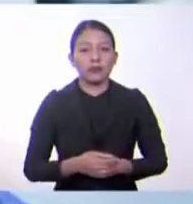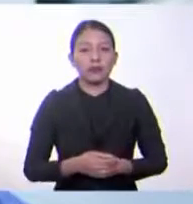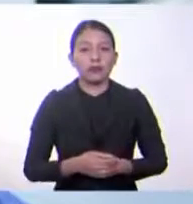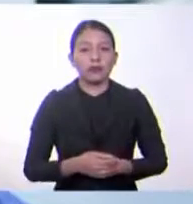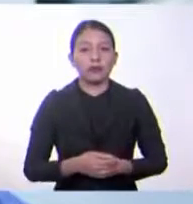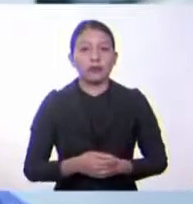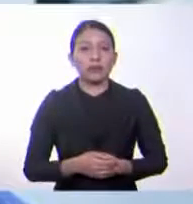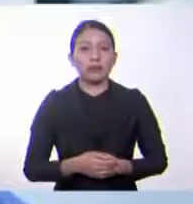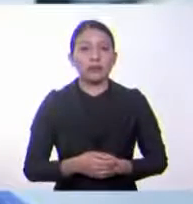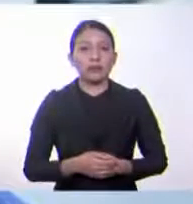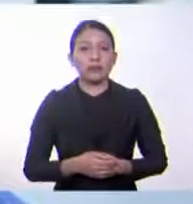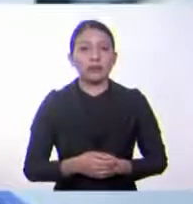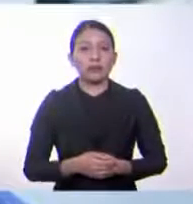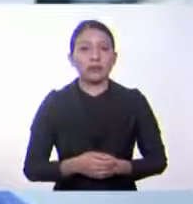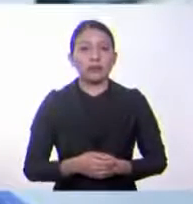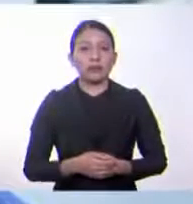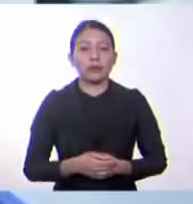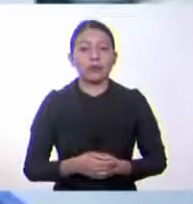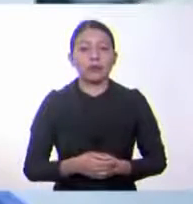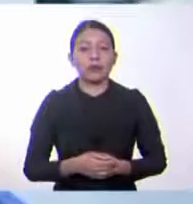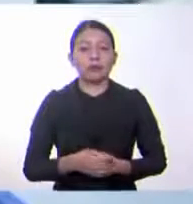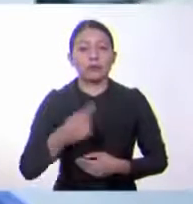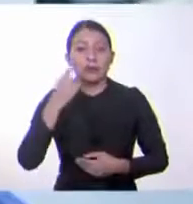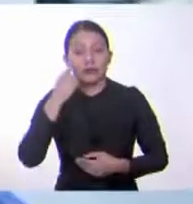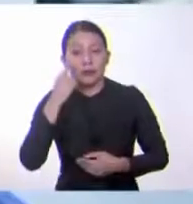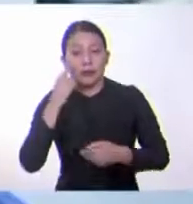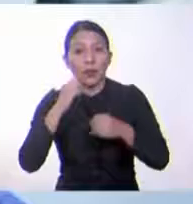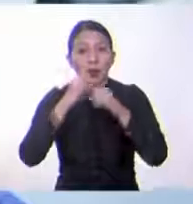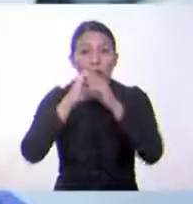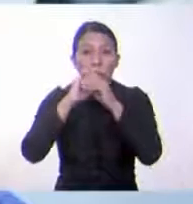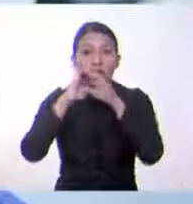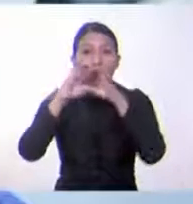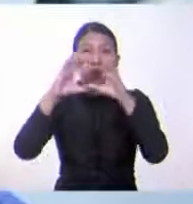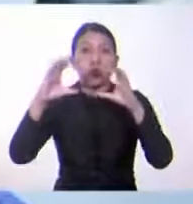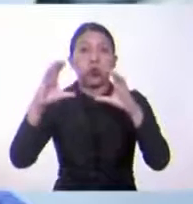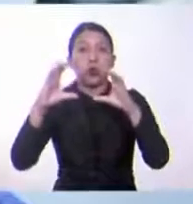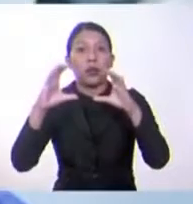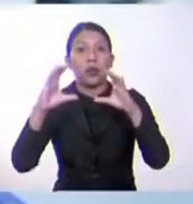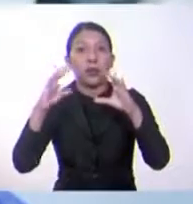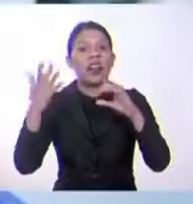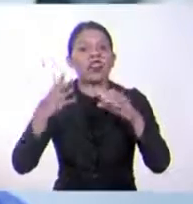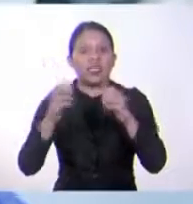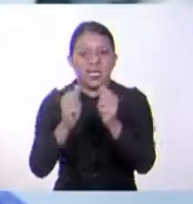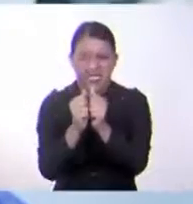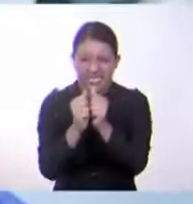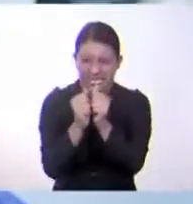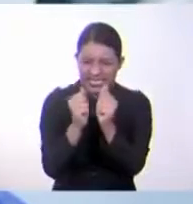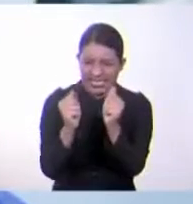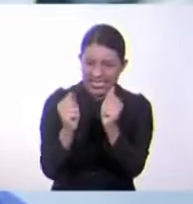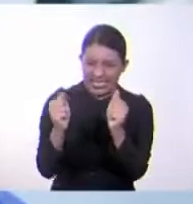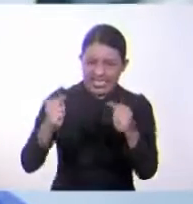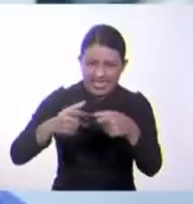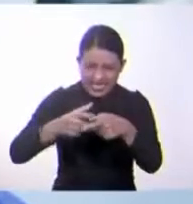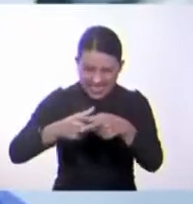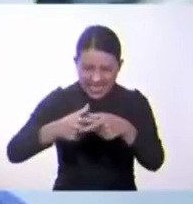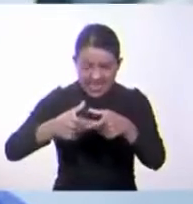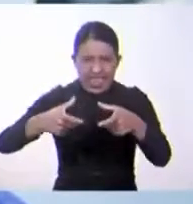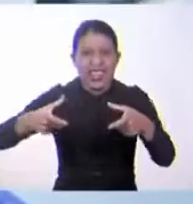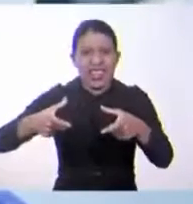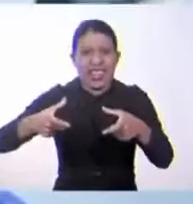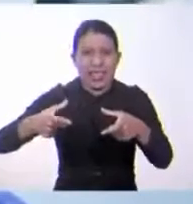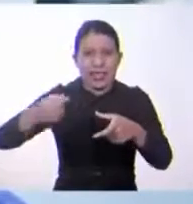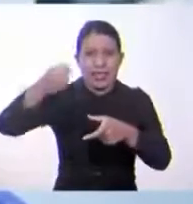de la botella. Así. Tienes que hacer que esta membrana quede